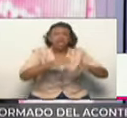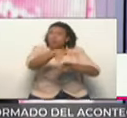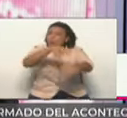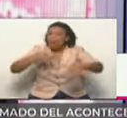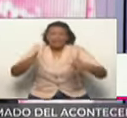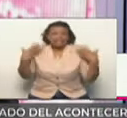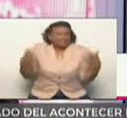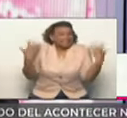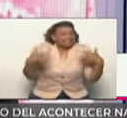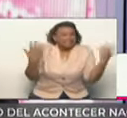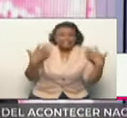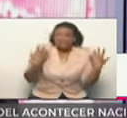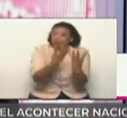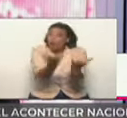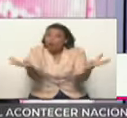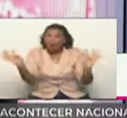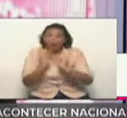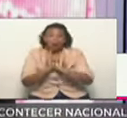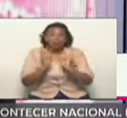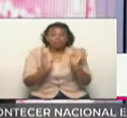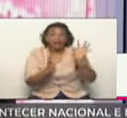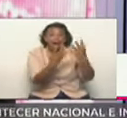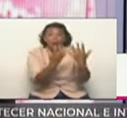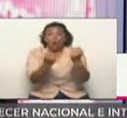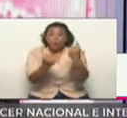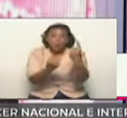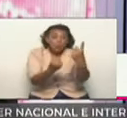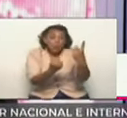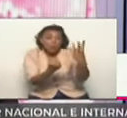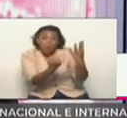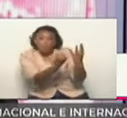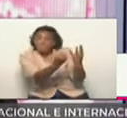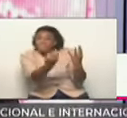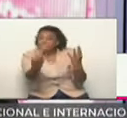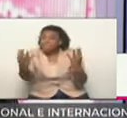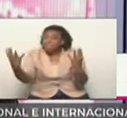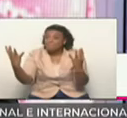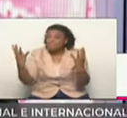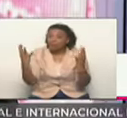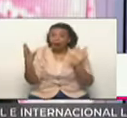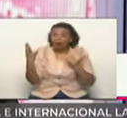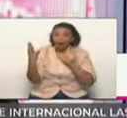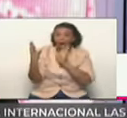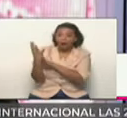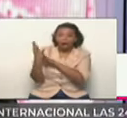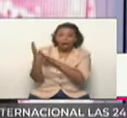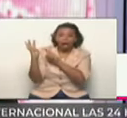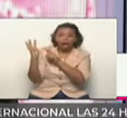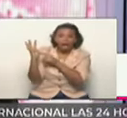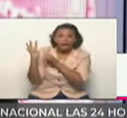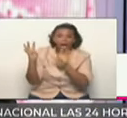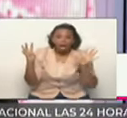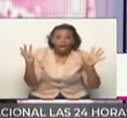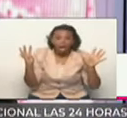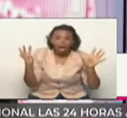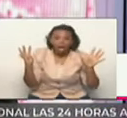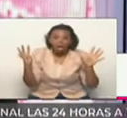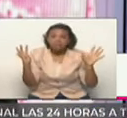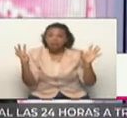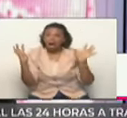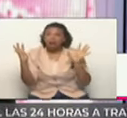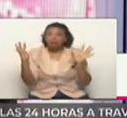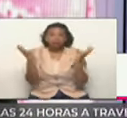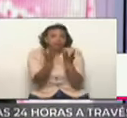entusiasta sienten la alegría de acoger a la Venezuela de Bolívar, a la Venezuela de Chávez, en ese mundo al que